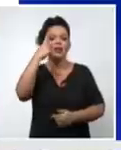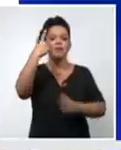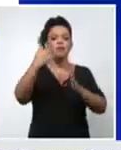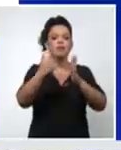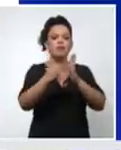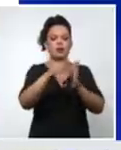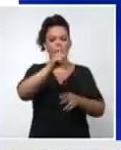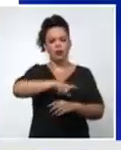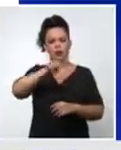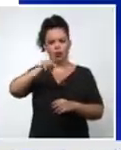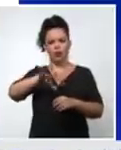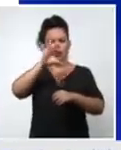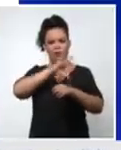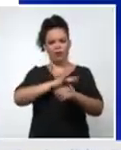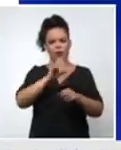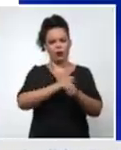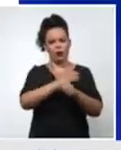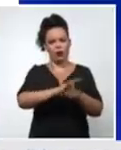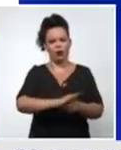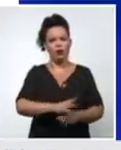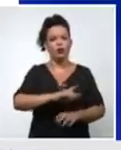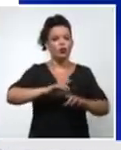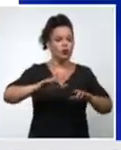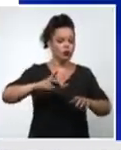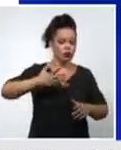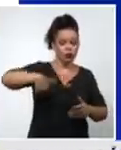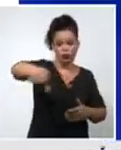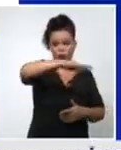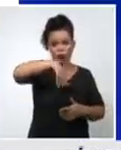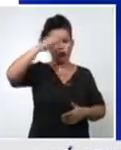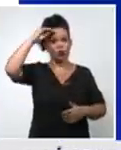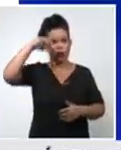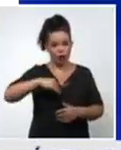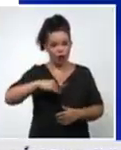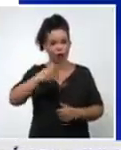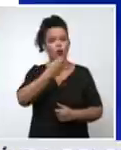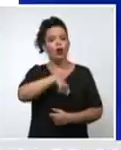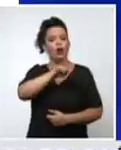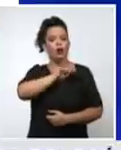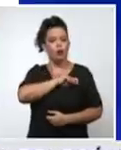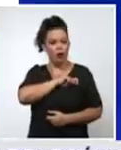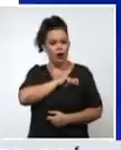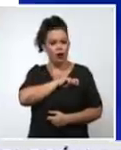contagiados. Todos sabemos que España hizo un desescalamiento